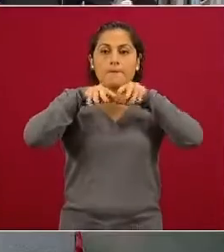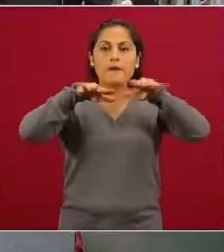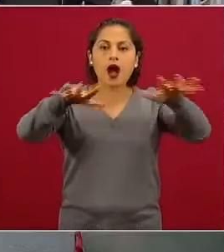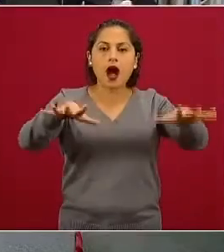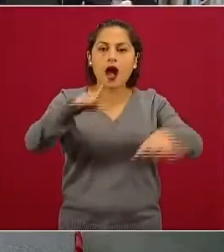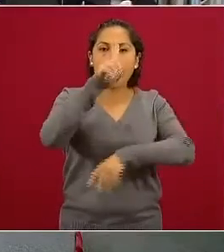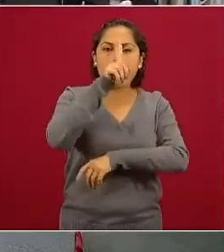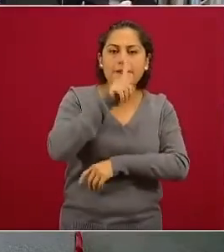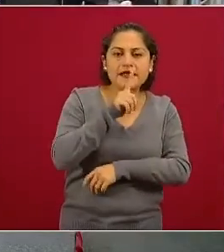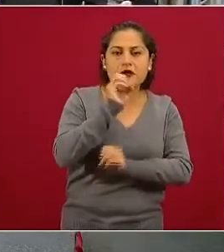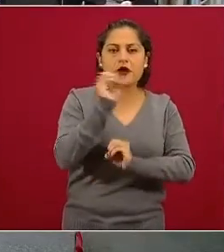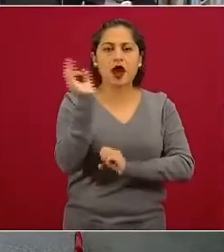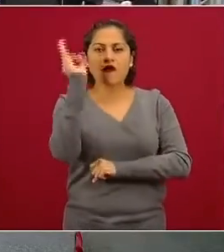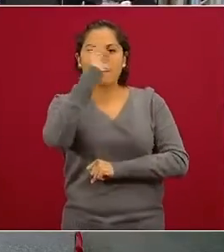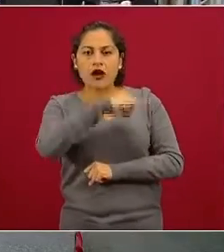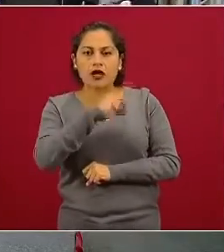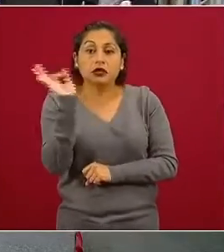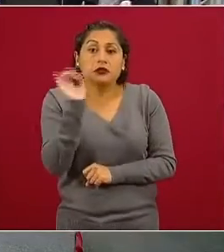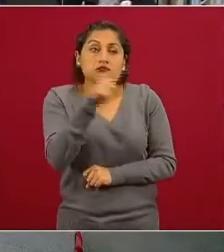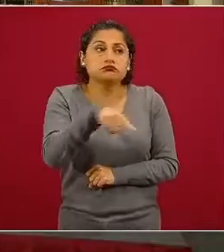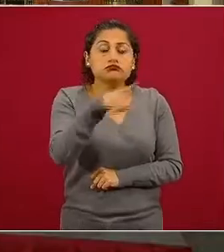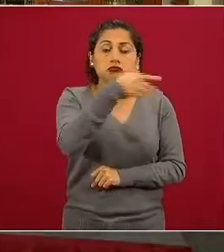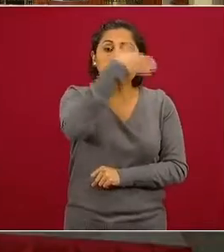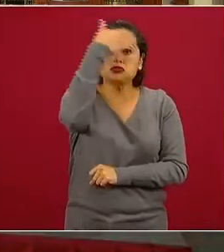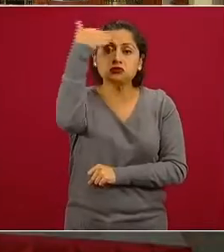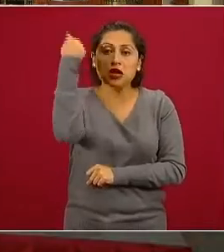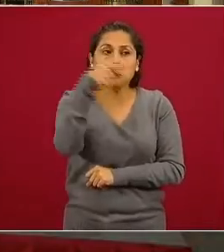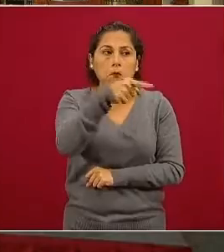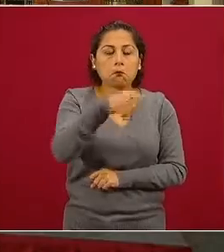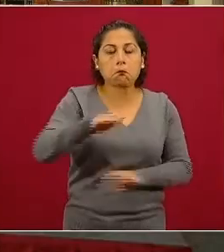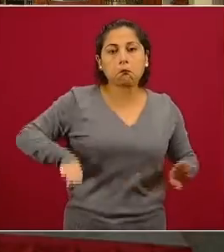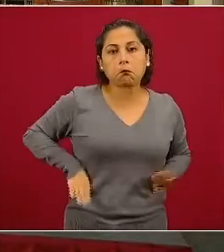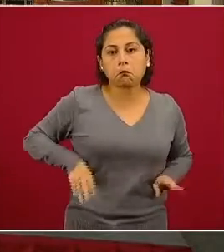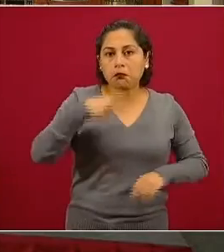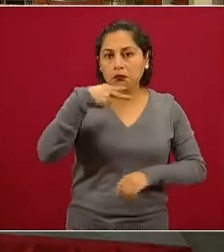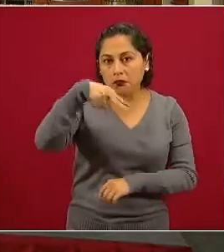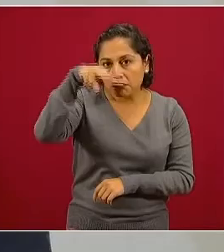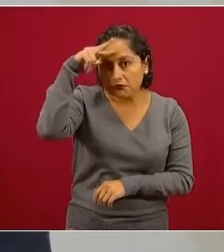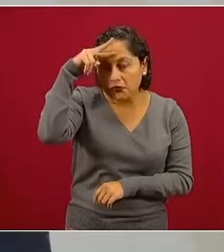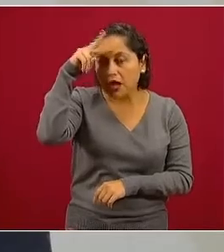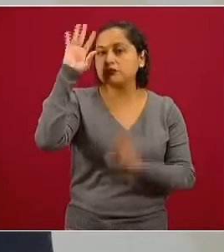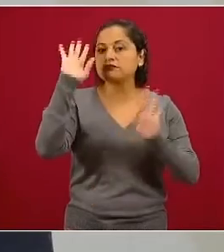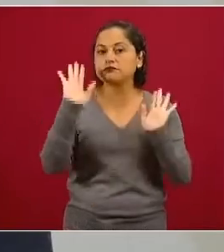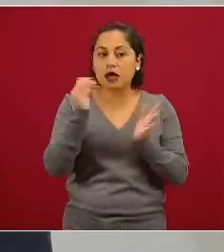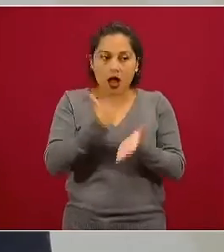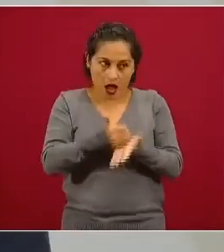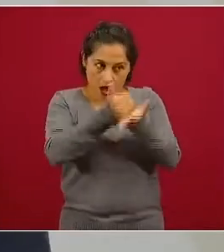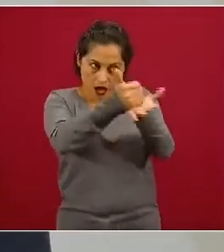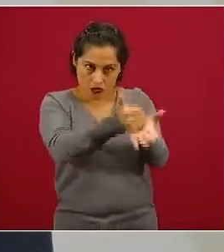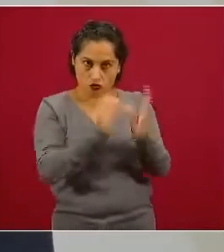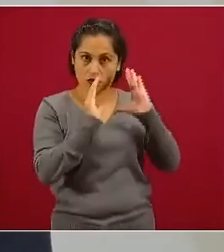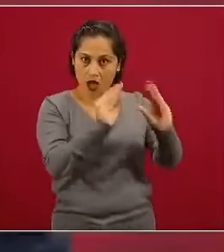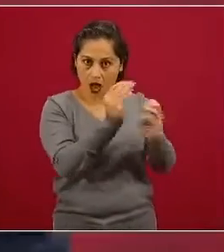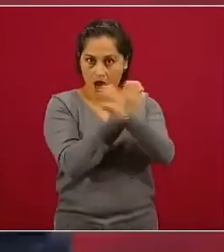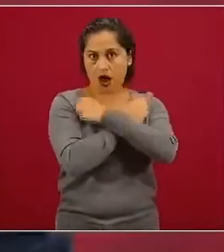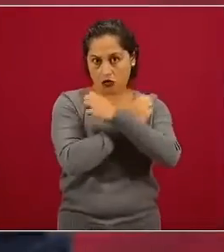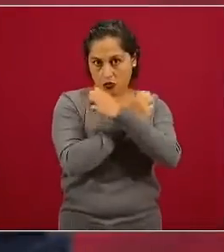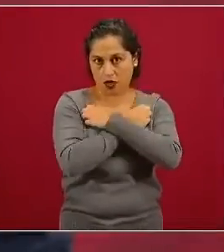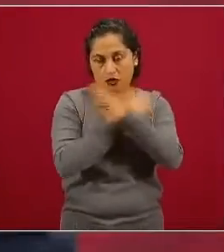ciencia, de los científicos, de las personas responsables, podremos, digamos, salir